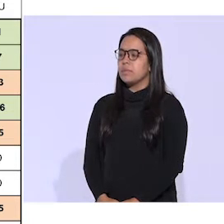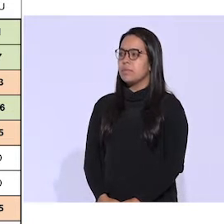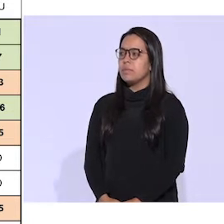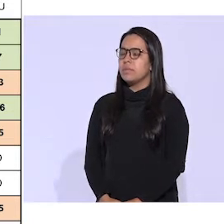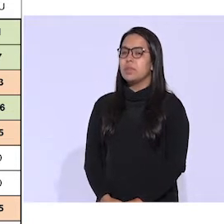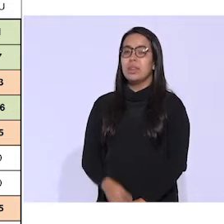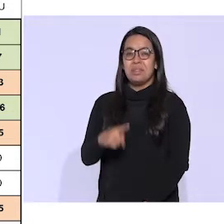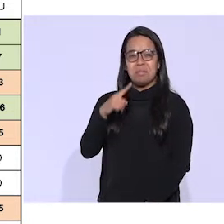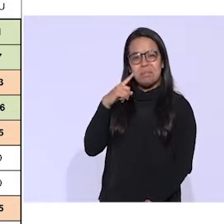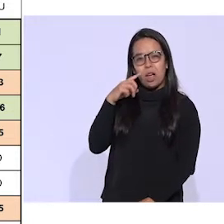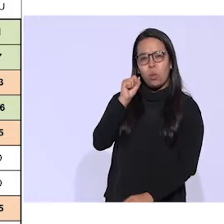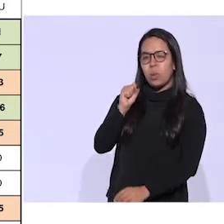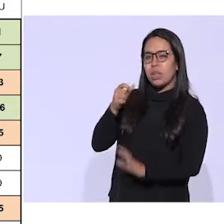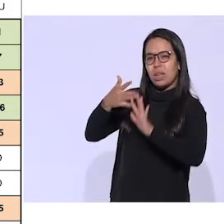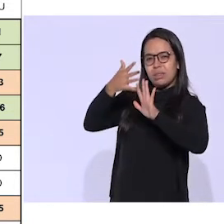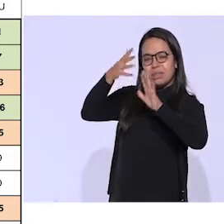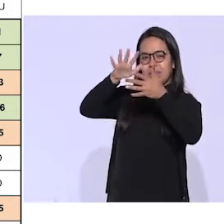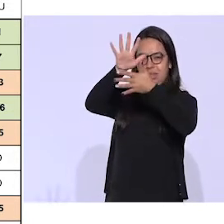si os fijáis,